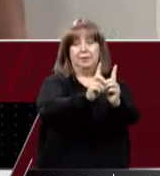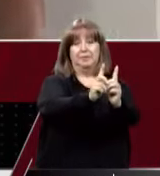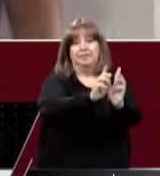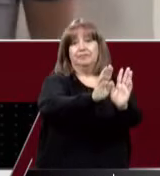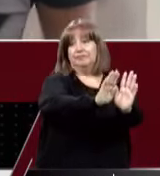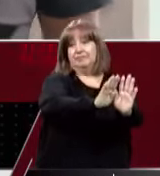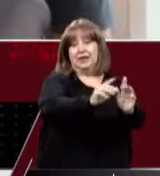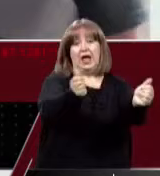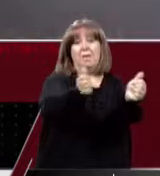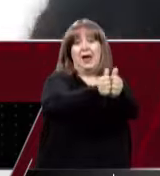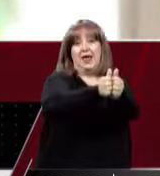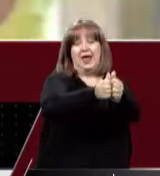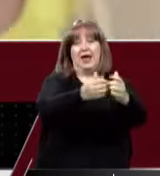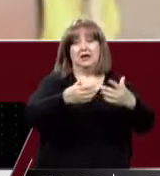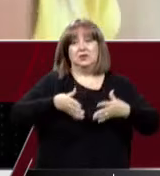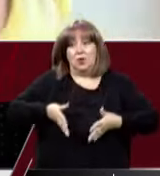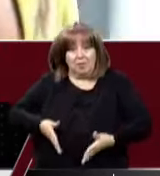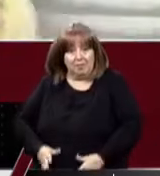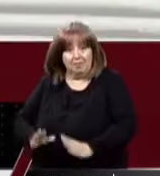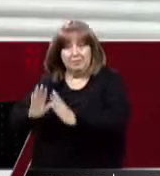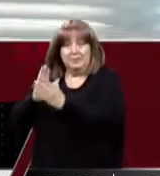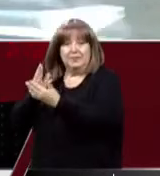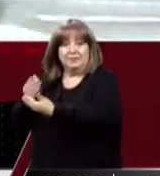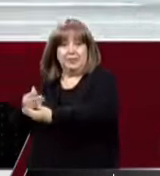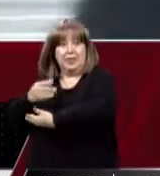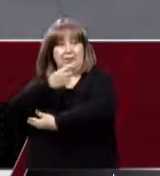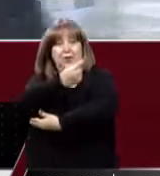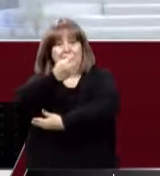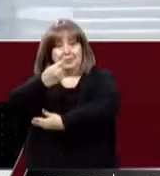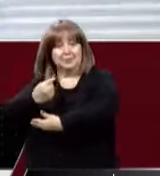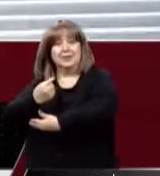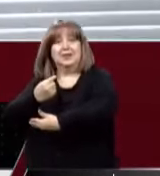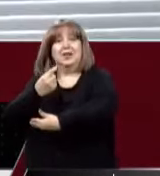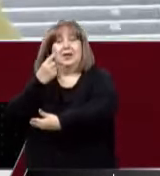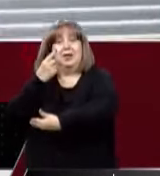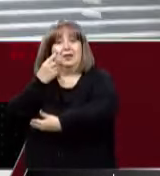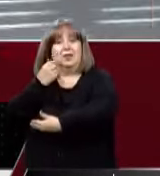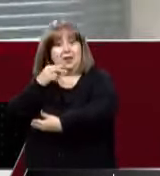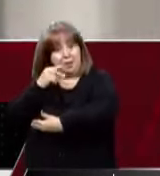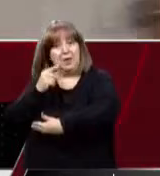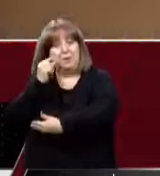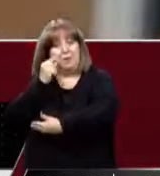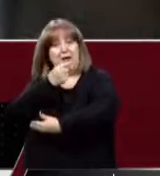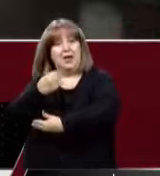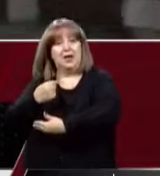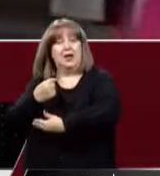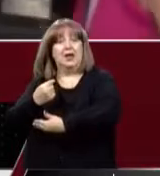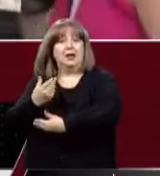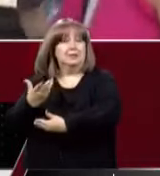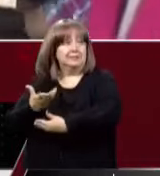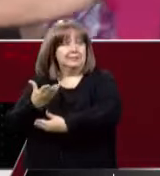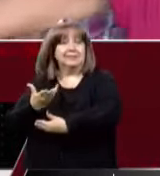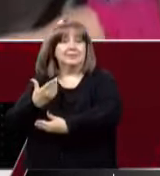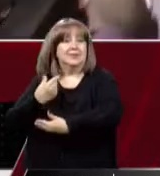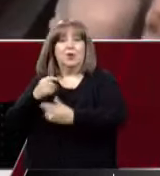Ángela ahí, la vio y me dijo que le pusiera Ángela. ¿Tiene el apellido del papá? No. O sea